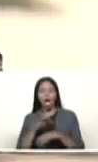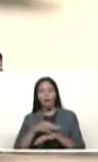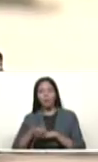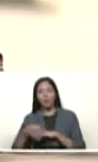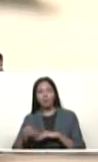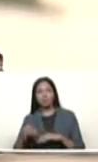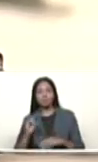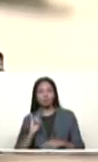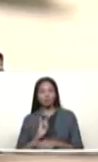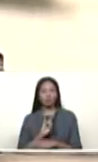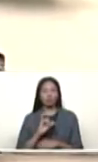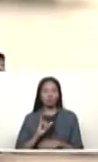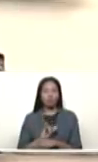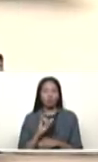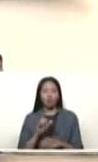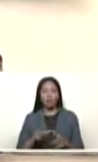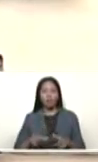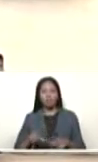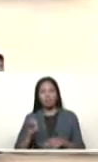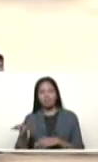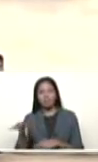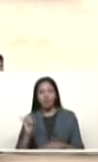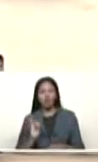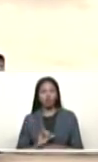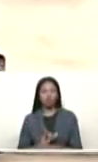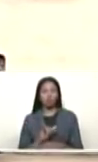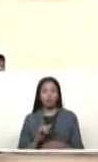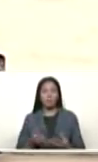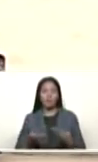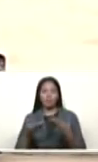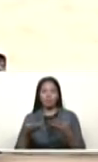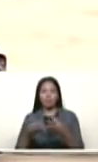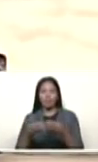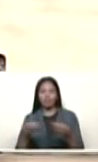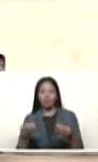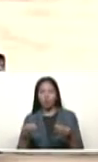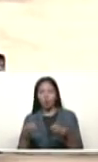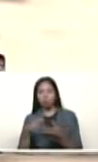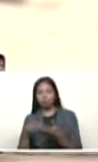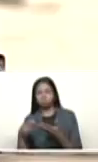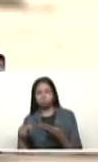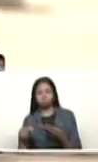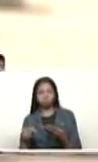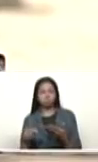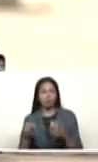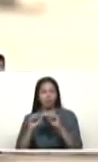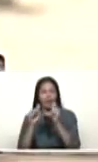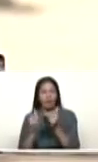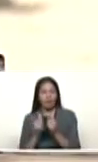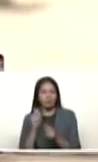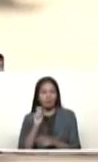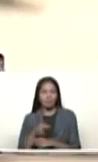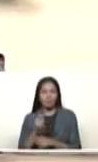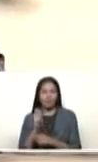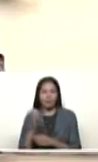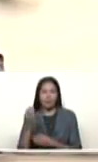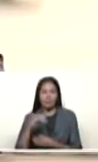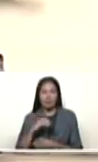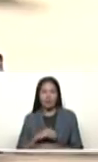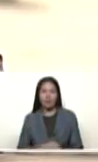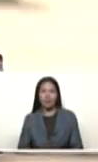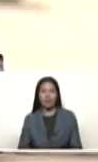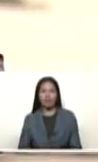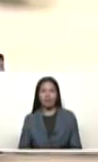municipio Sucre del estado Sucre, para la entrega de insumos, arte de pesca